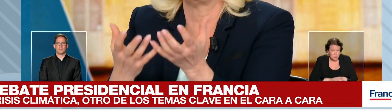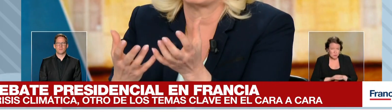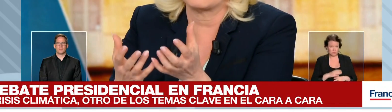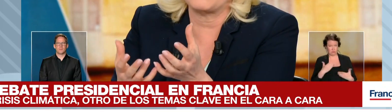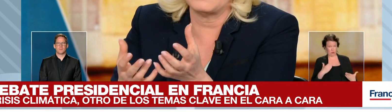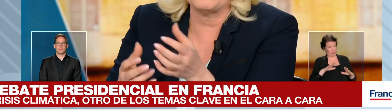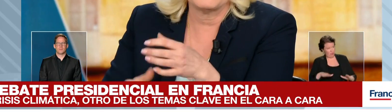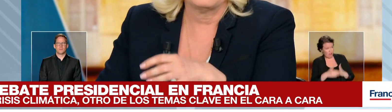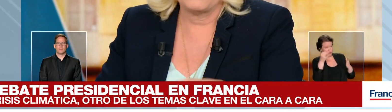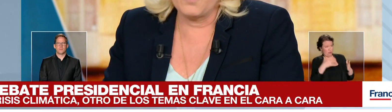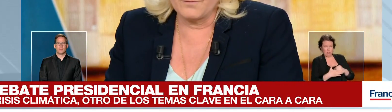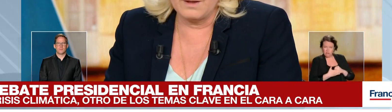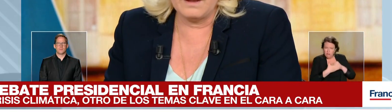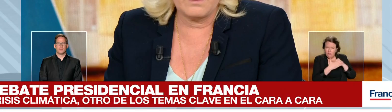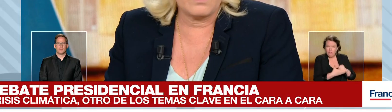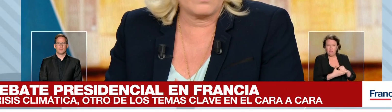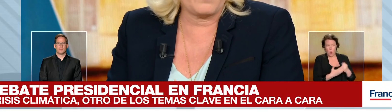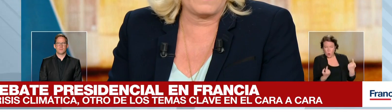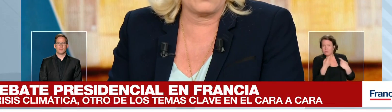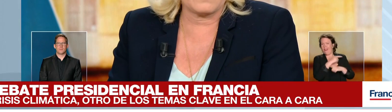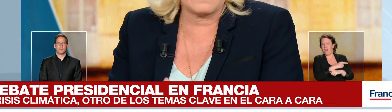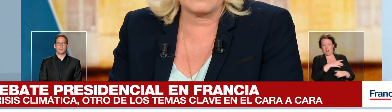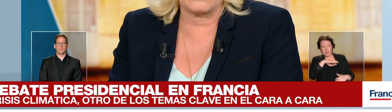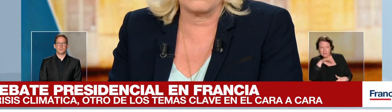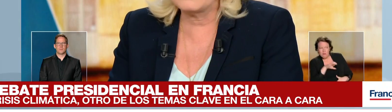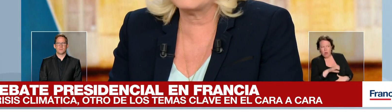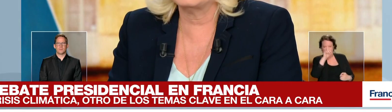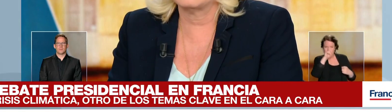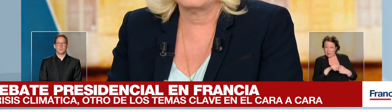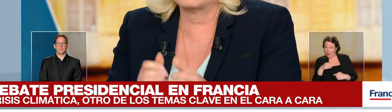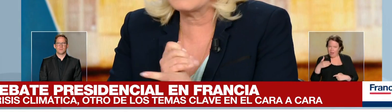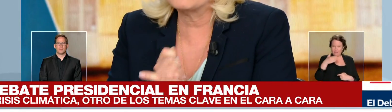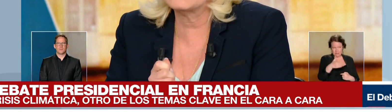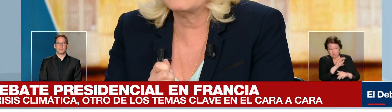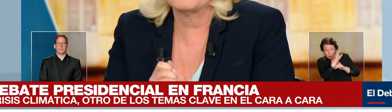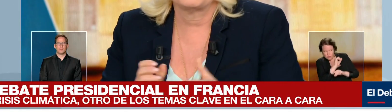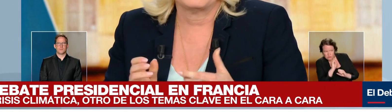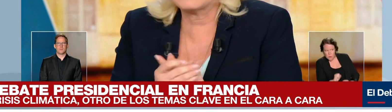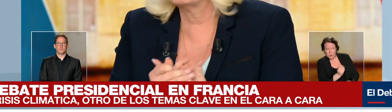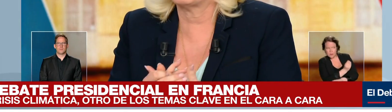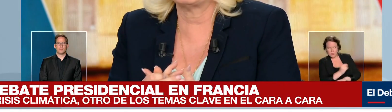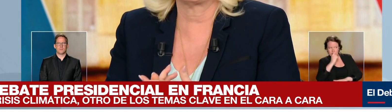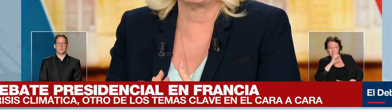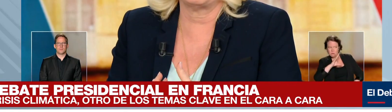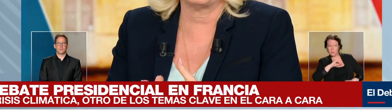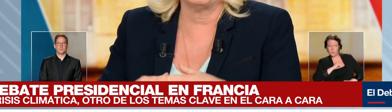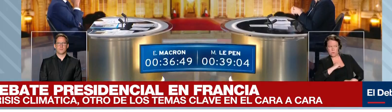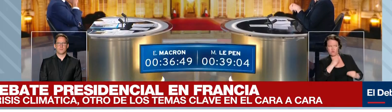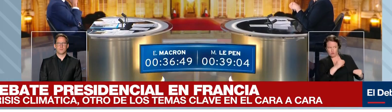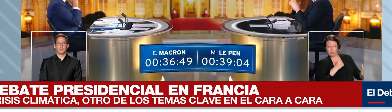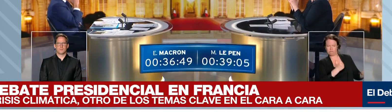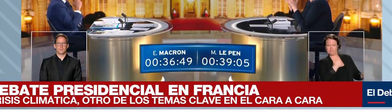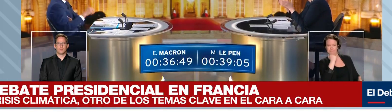un tema nuclear que necesitaba ser reformado para que esta herramienta pudiera